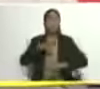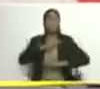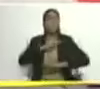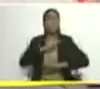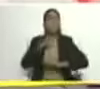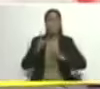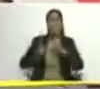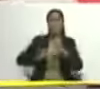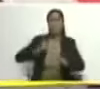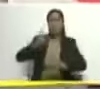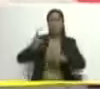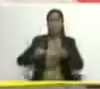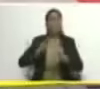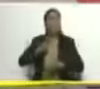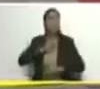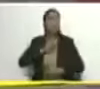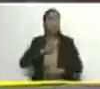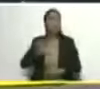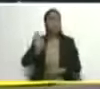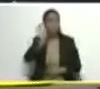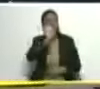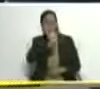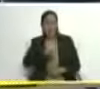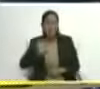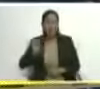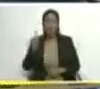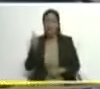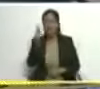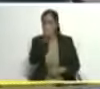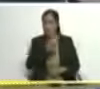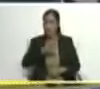de alimentos en nuestros países.